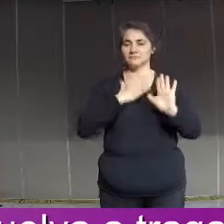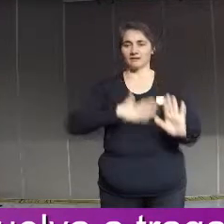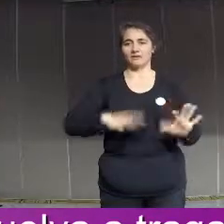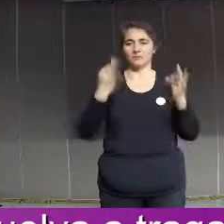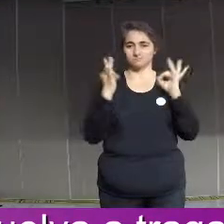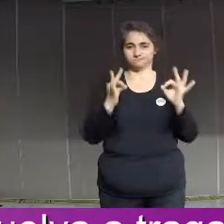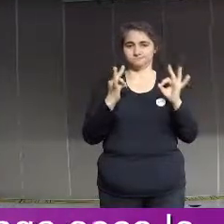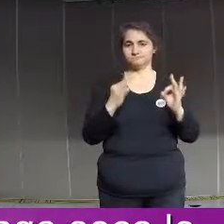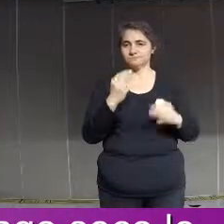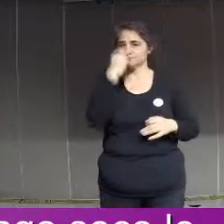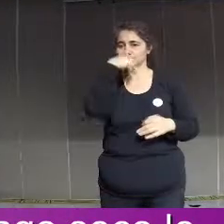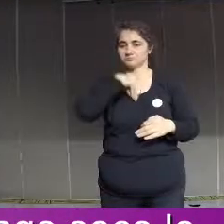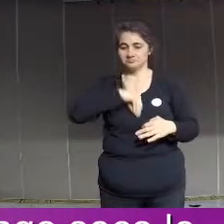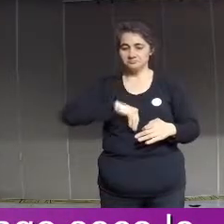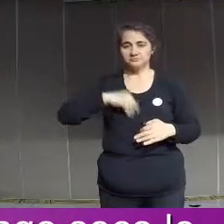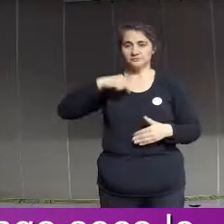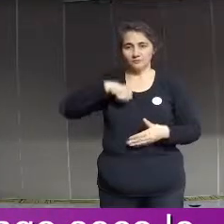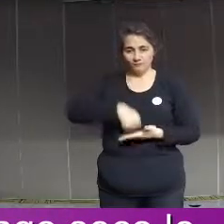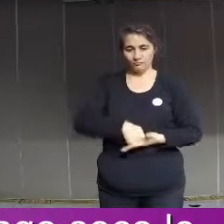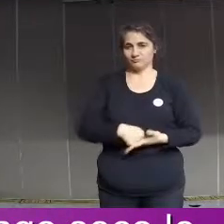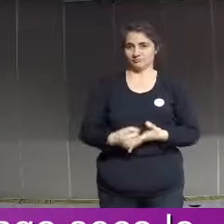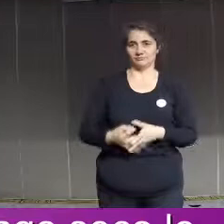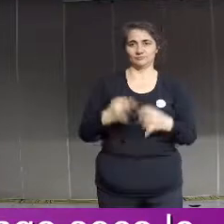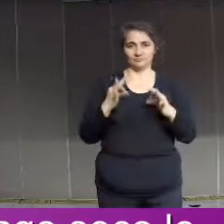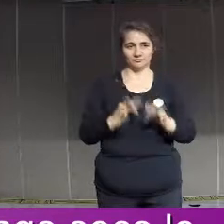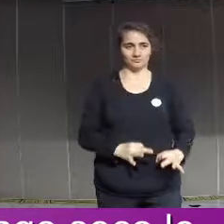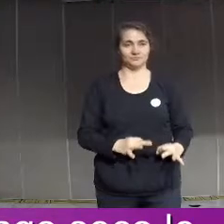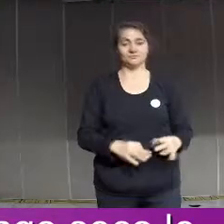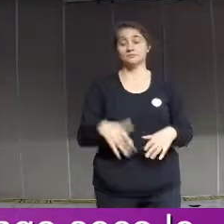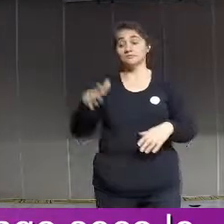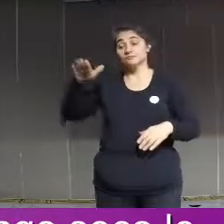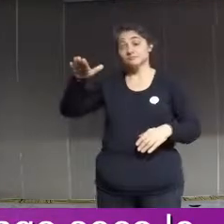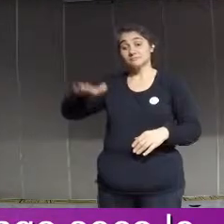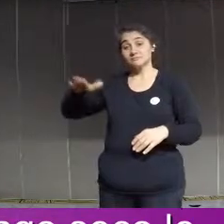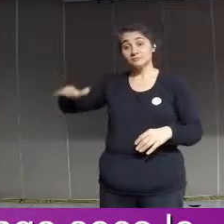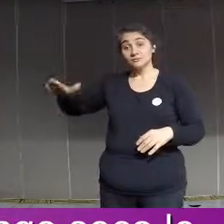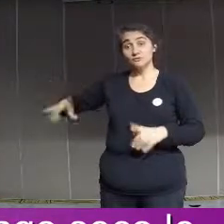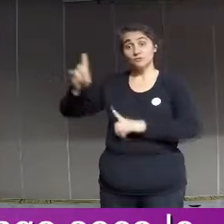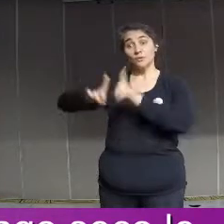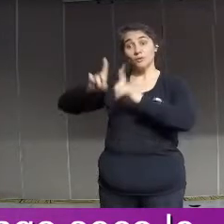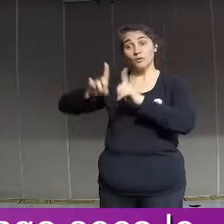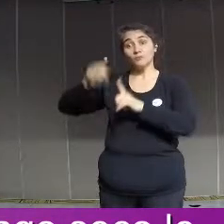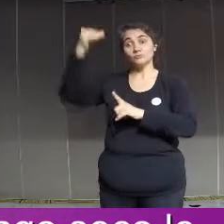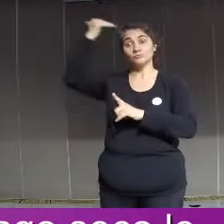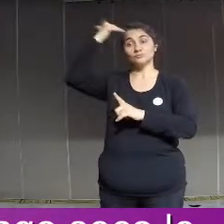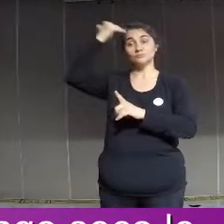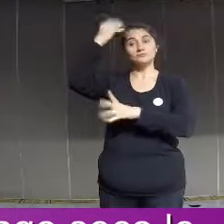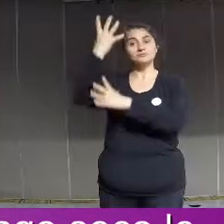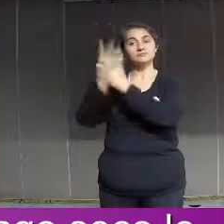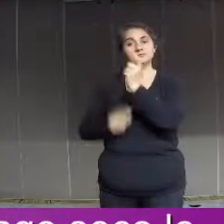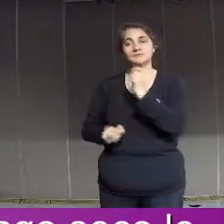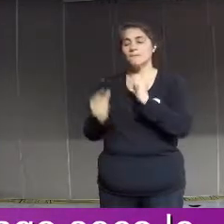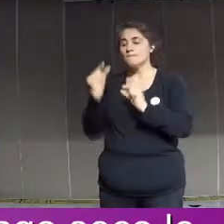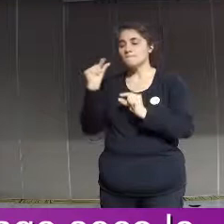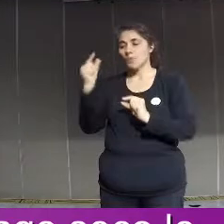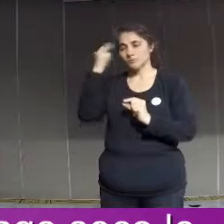está corriendo menos peligro, ¿sí? Con los chicos con trastornos neurológicos, los que tienen buen nivel cognitivo, yo le digo, le doy